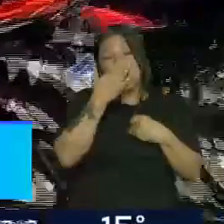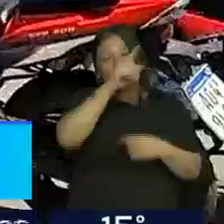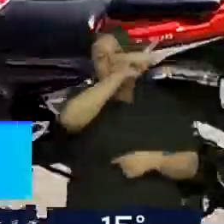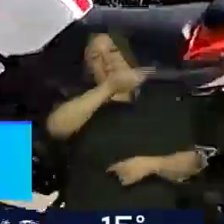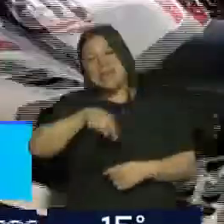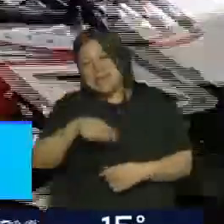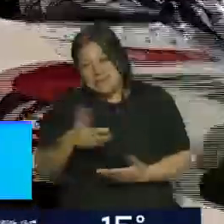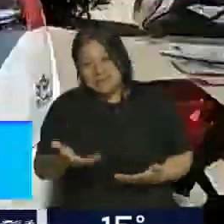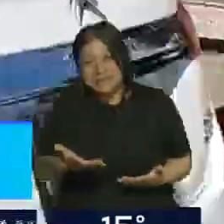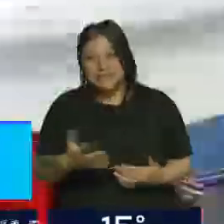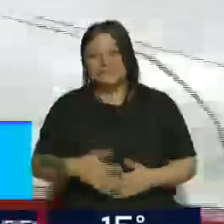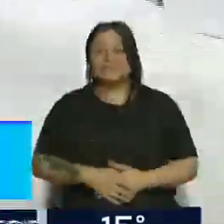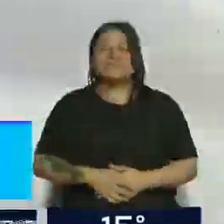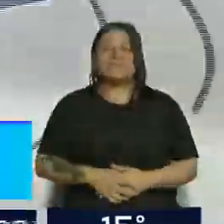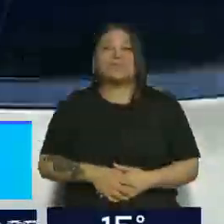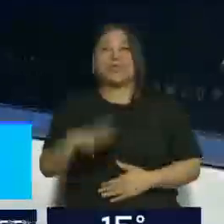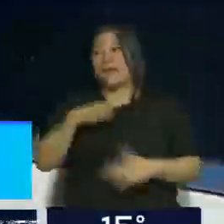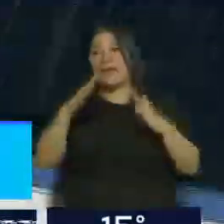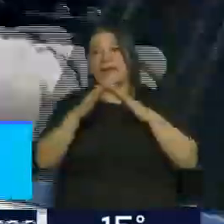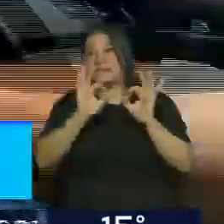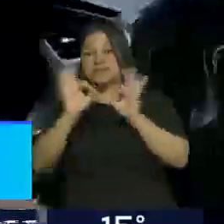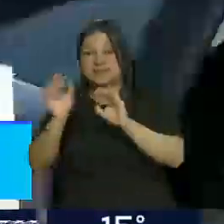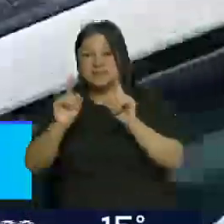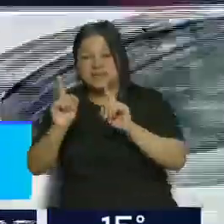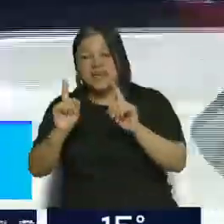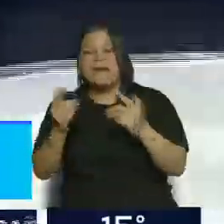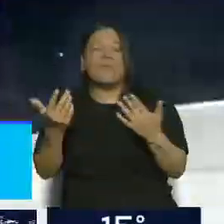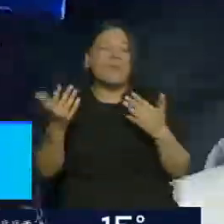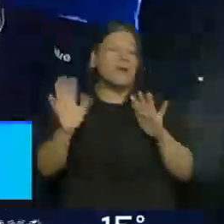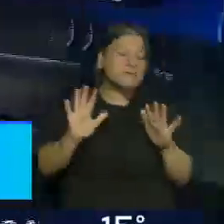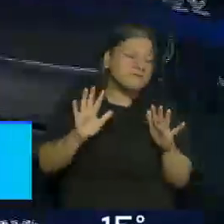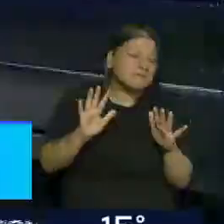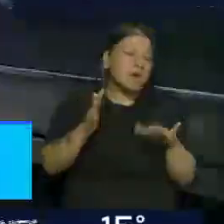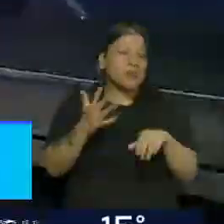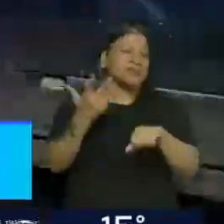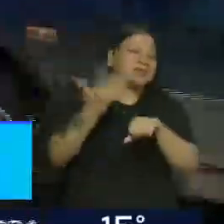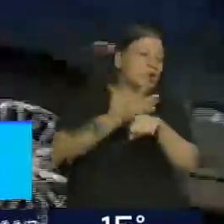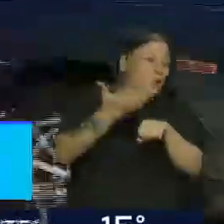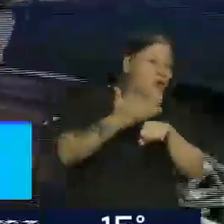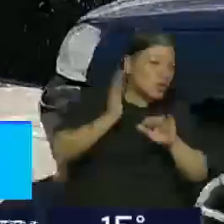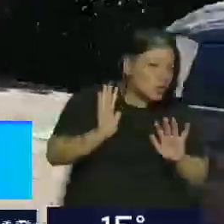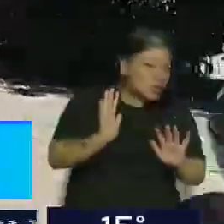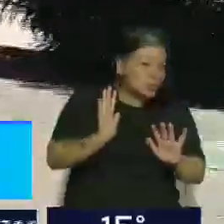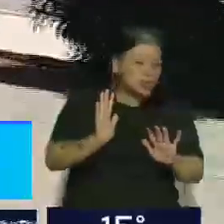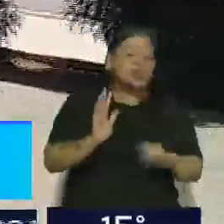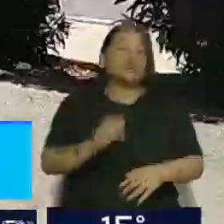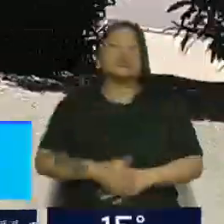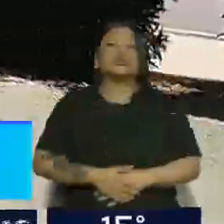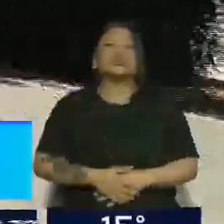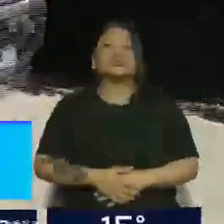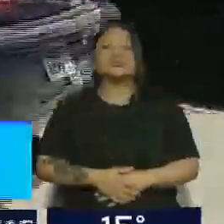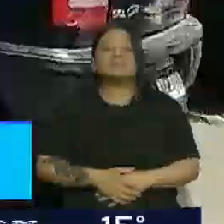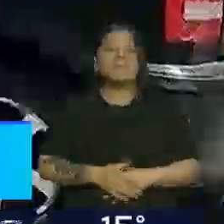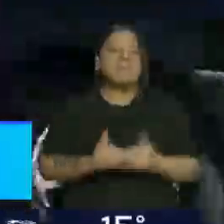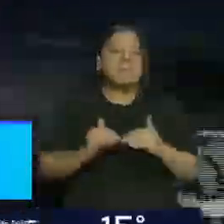obviamente. Pero este es el panorama aquí, Dani. Es muy probable que en unos 5 minutos, no creo que más de